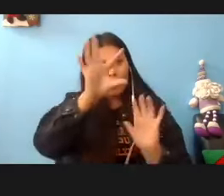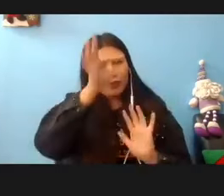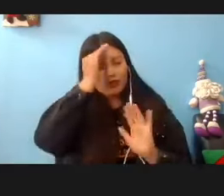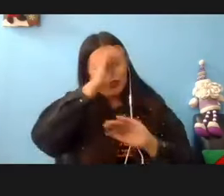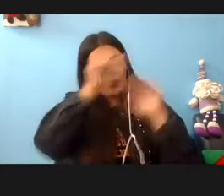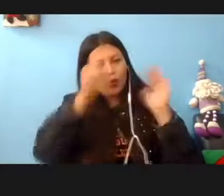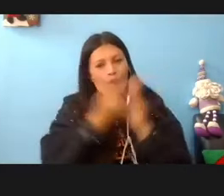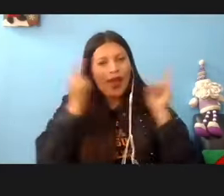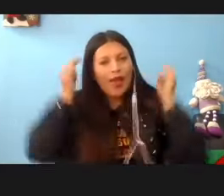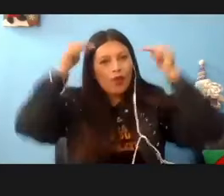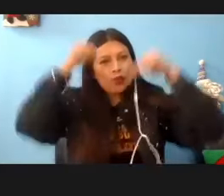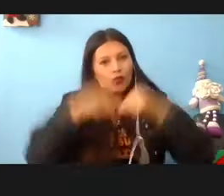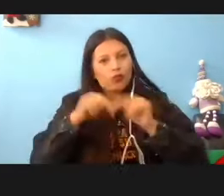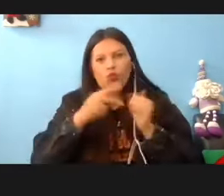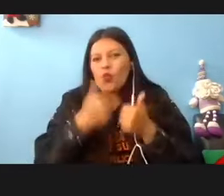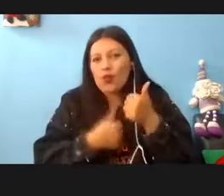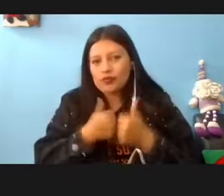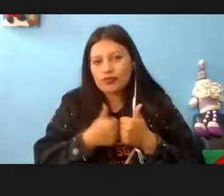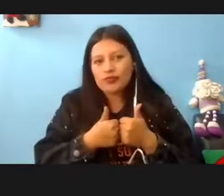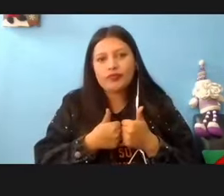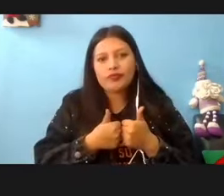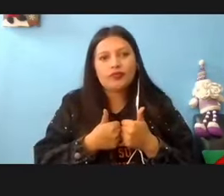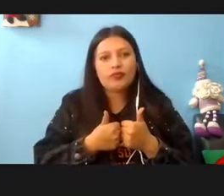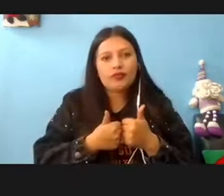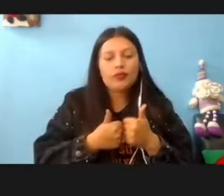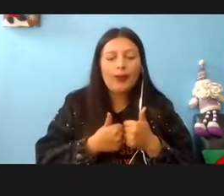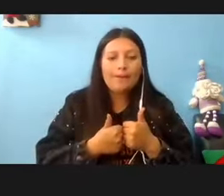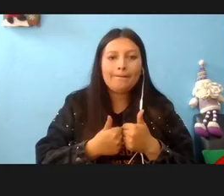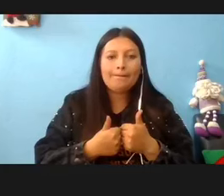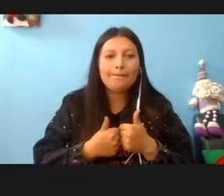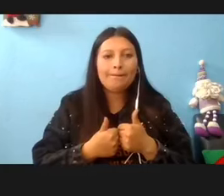este encuentro es